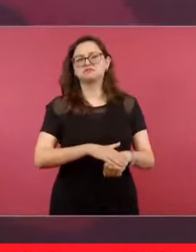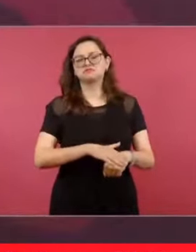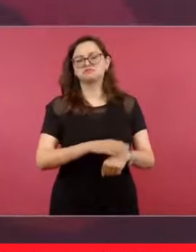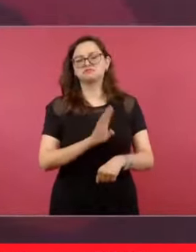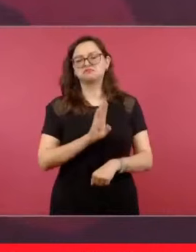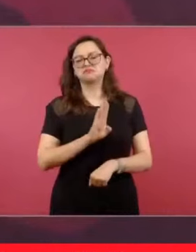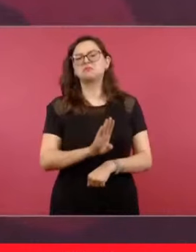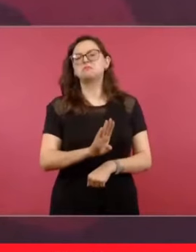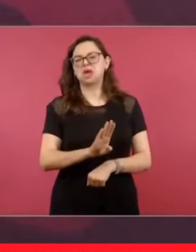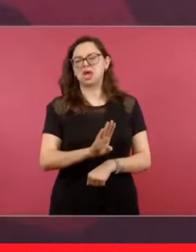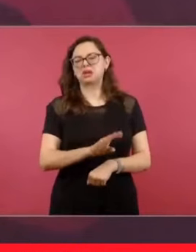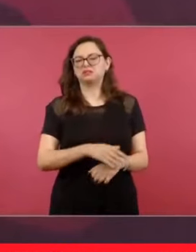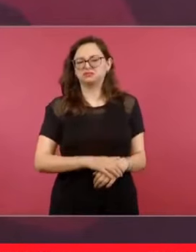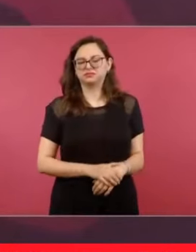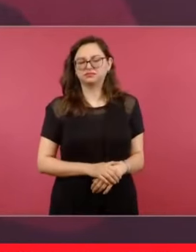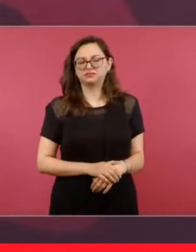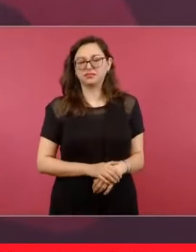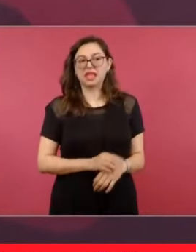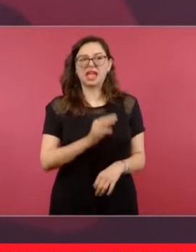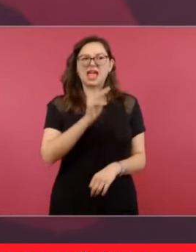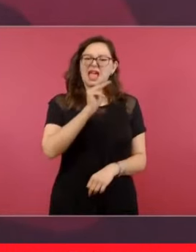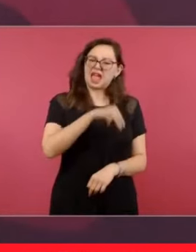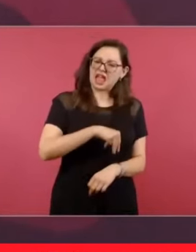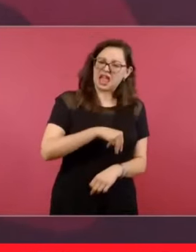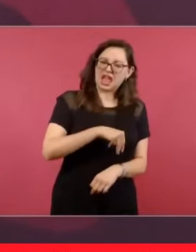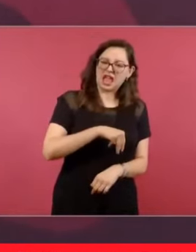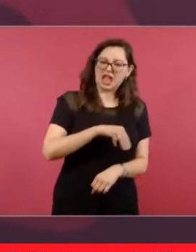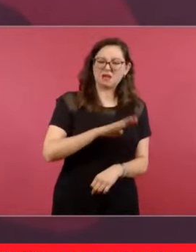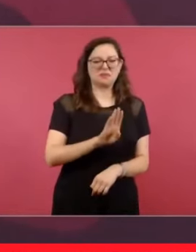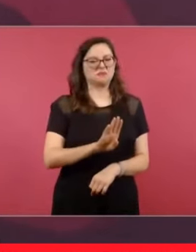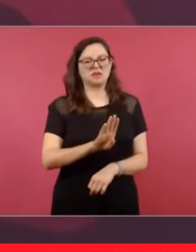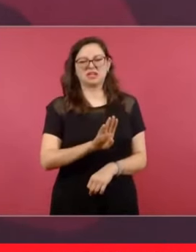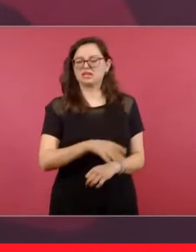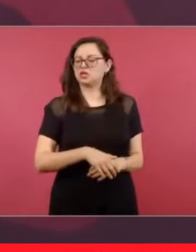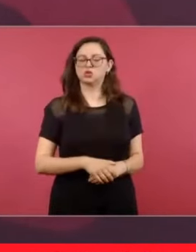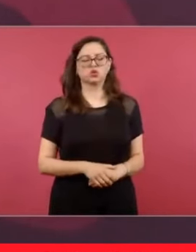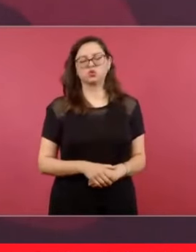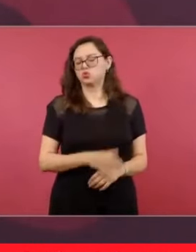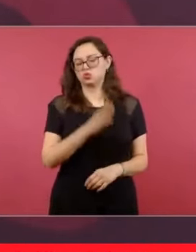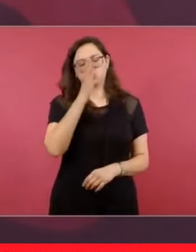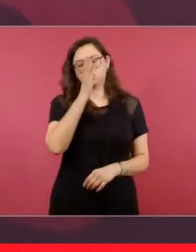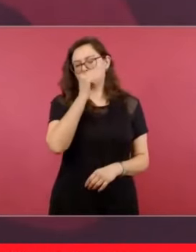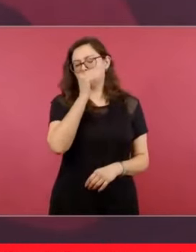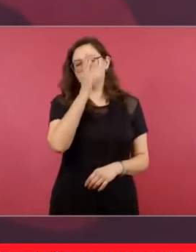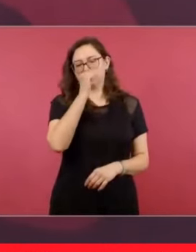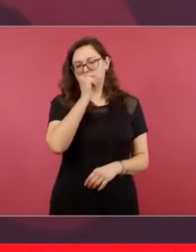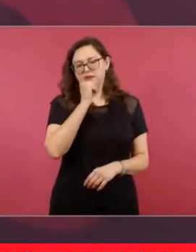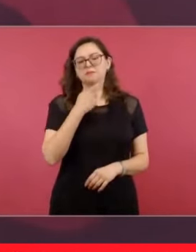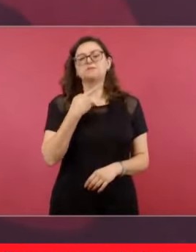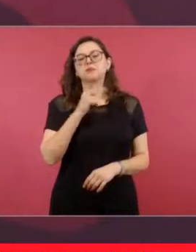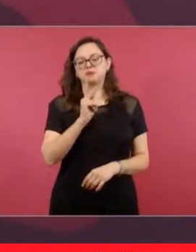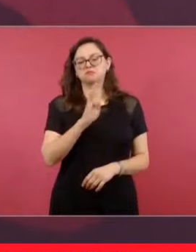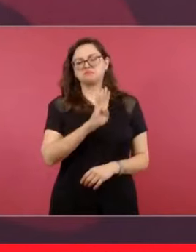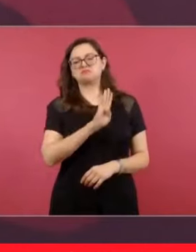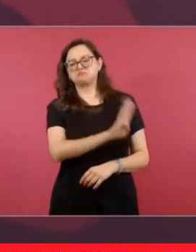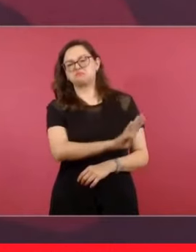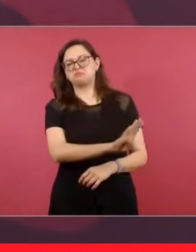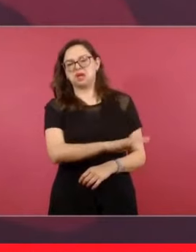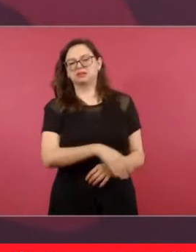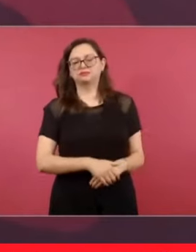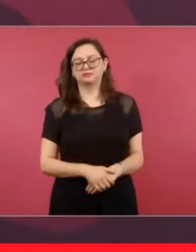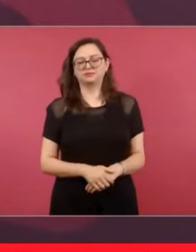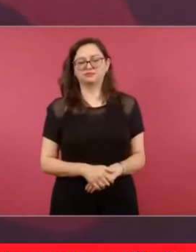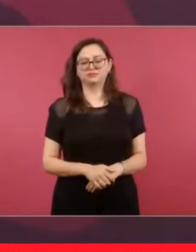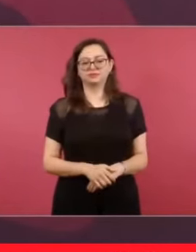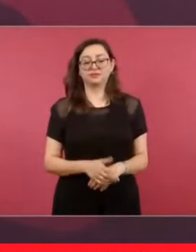no se les puede poner MB se acuerdan Cómo era antes en la facultad o en las escuelas